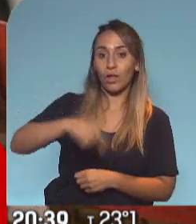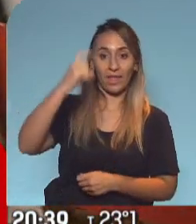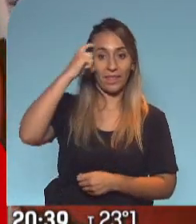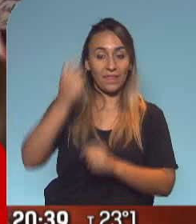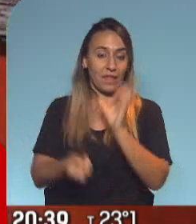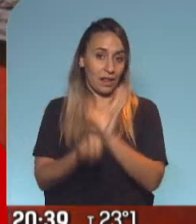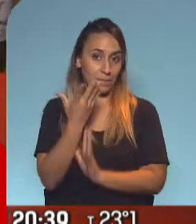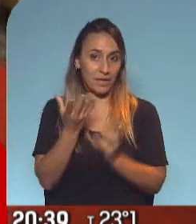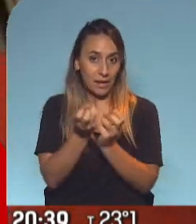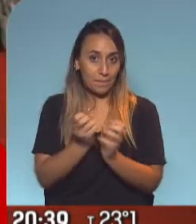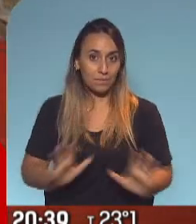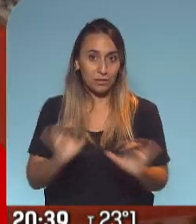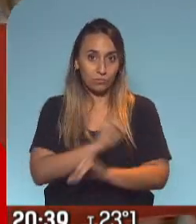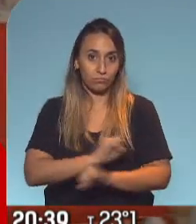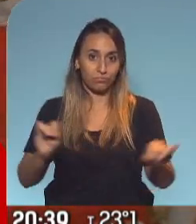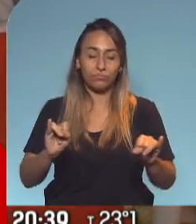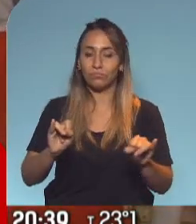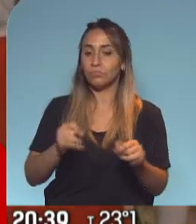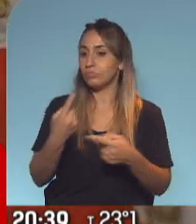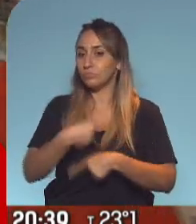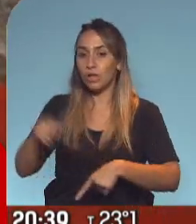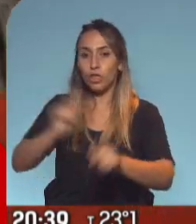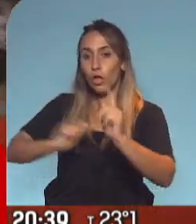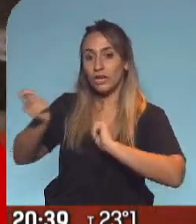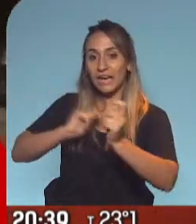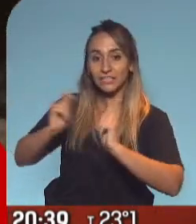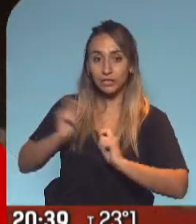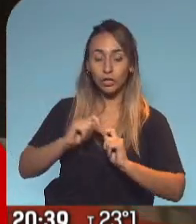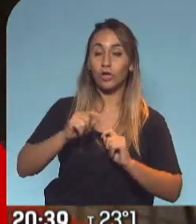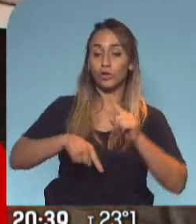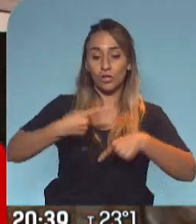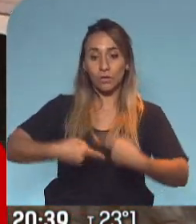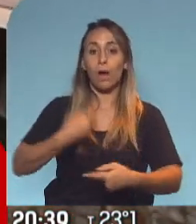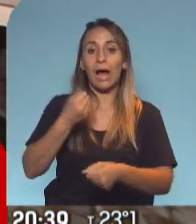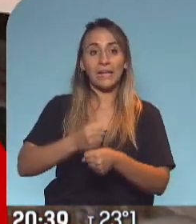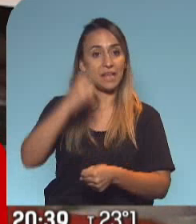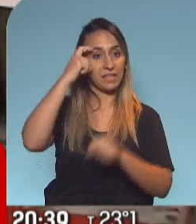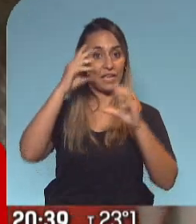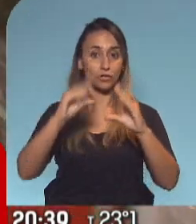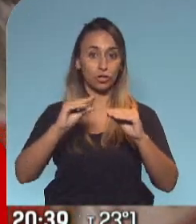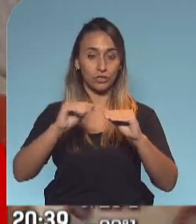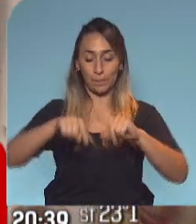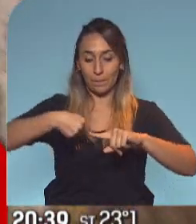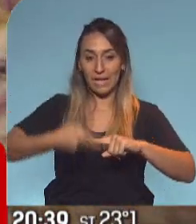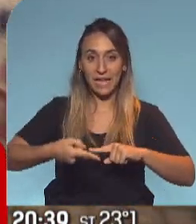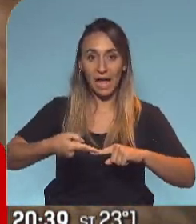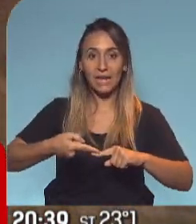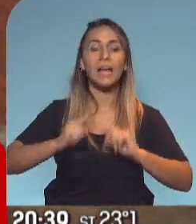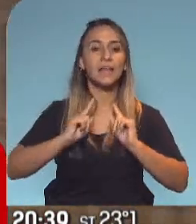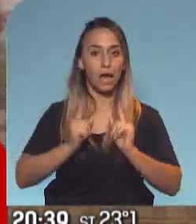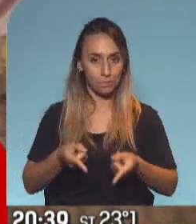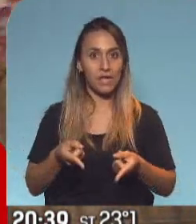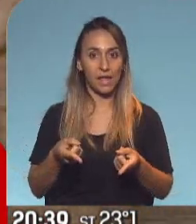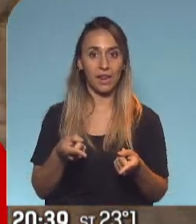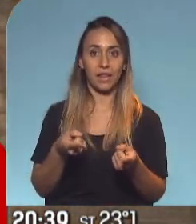mañana y va a continuar hasta el día de hoy a las 22 horas en el día de mañana también